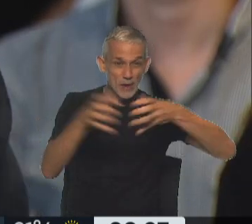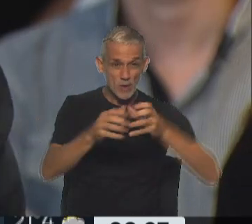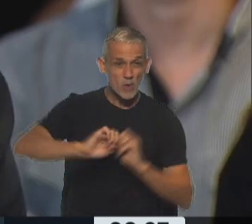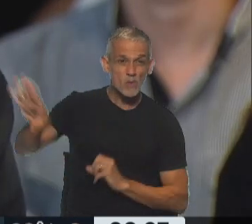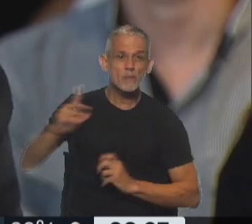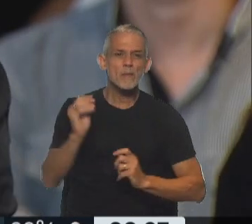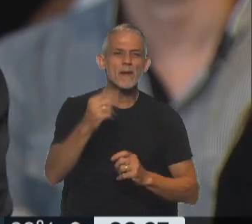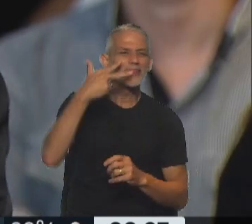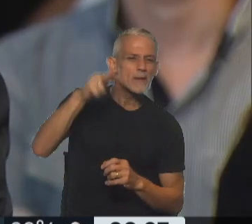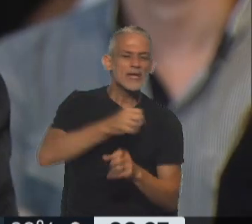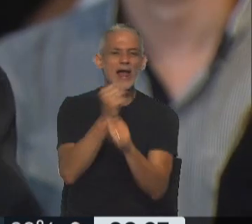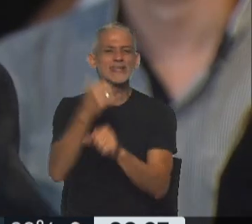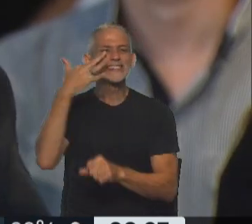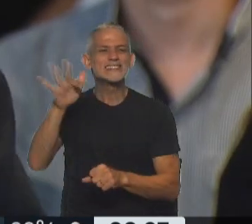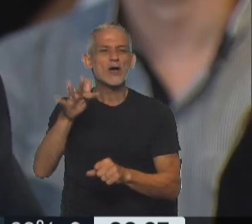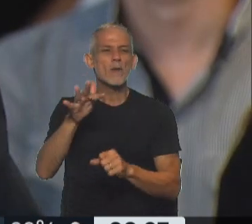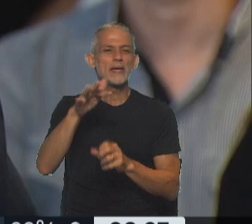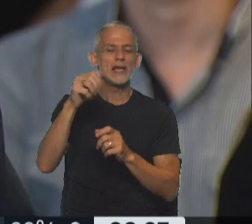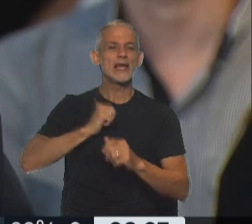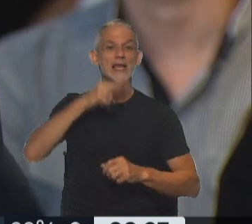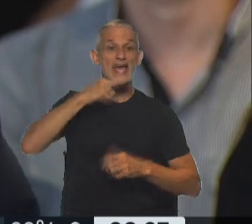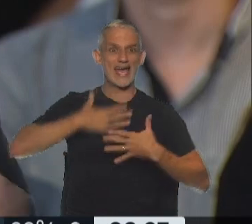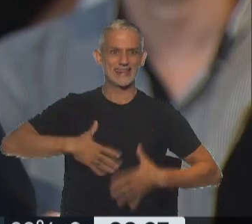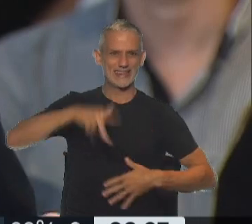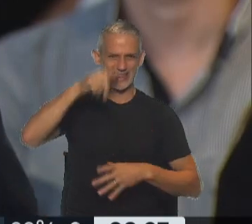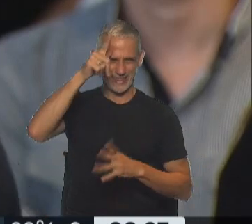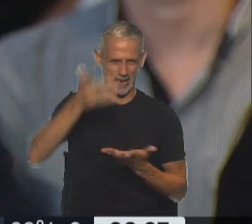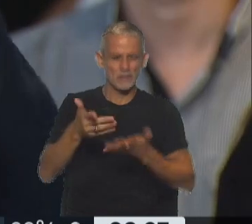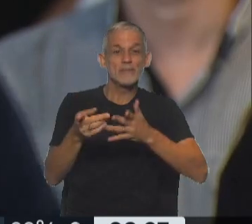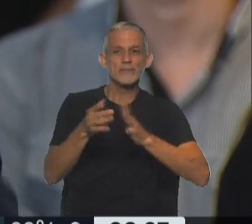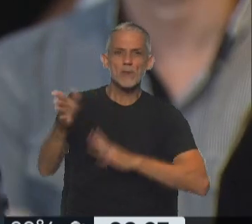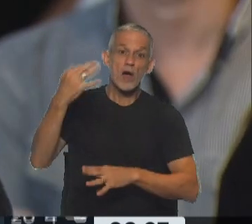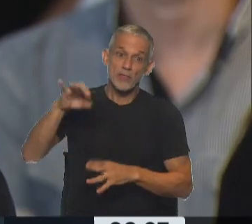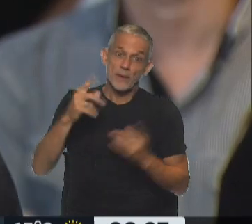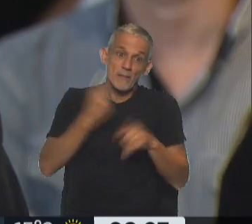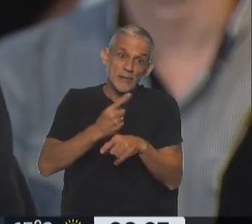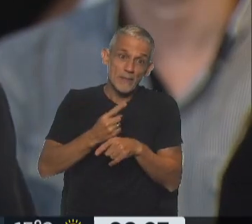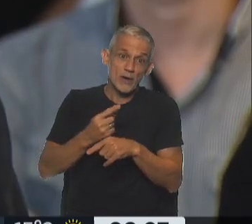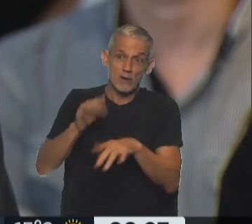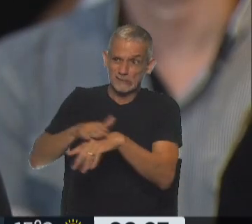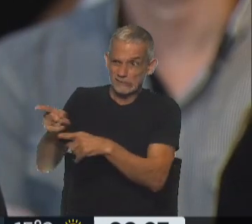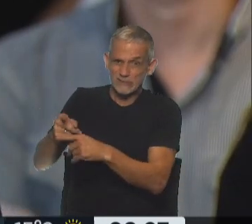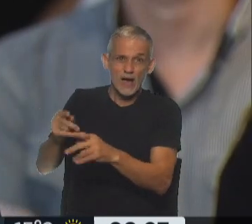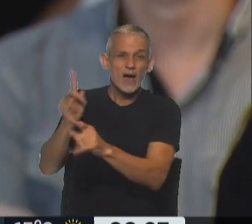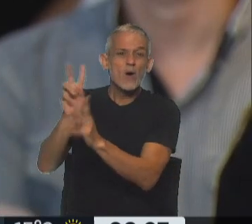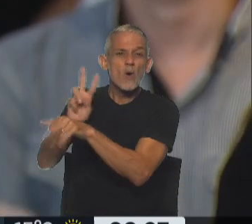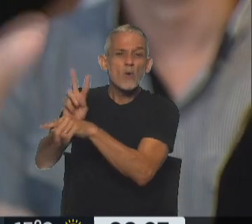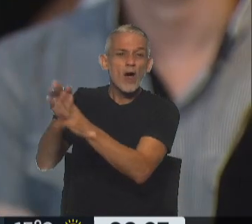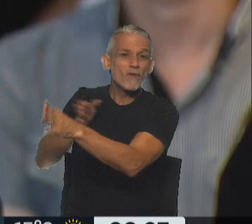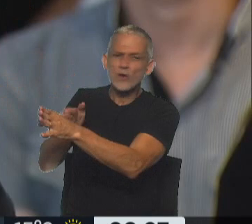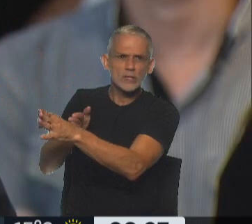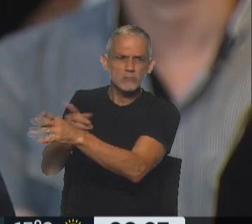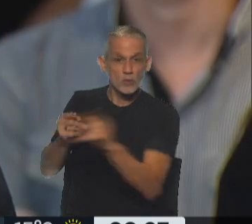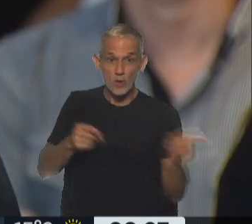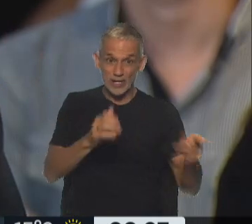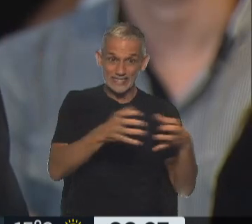contundente entre 3.000 y 5.000 gendarmes. Ahora, para eso, como dije, tienen que liberarlos de su responsabilidad en el cuidado de las fronteras, y eso lo puede asumir